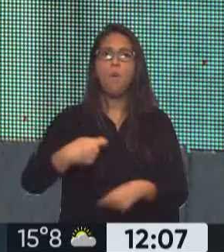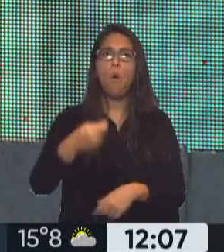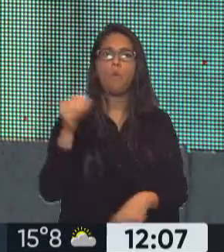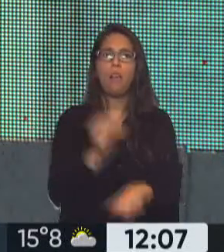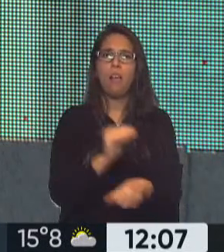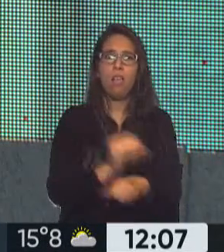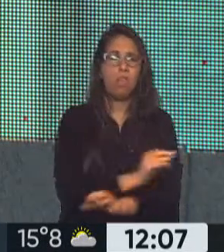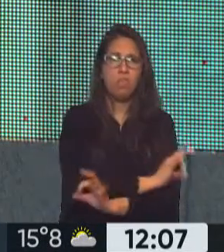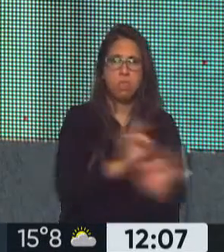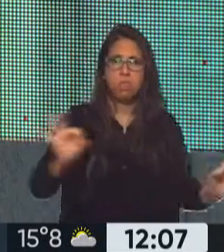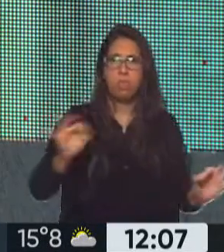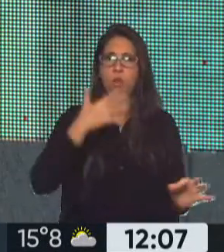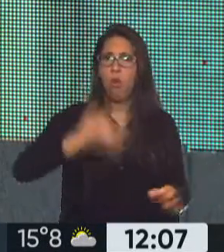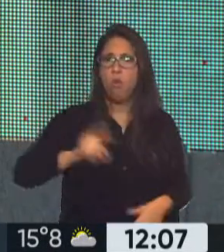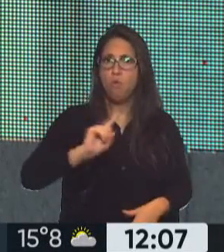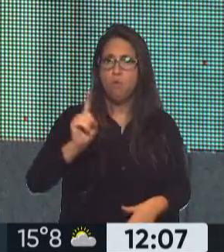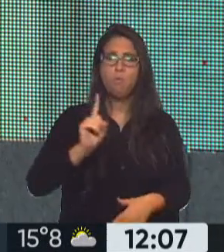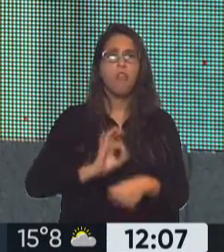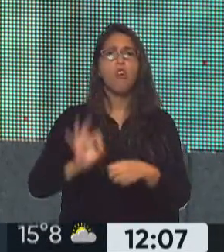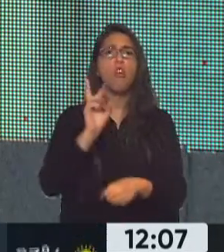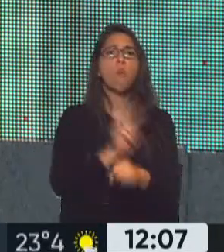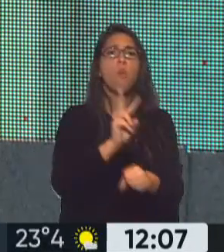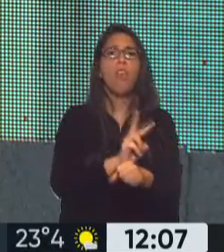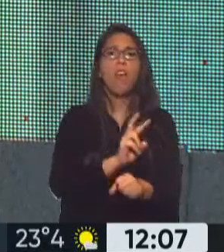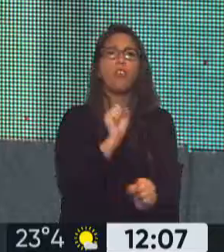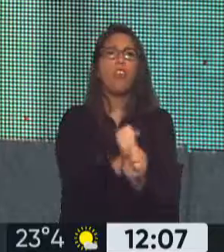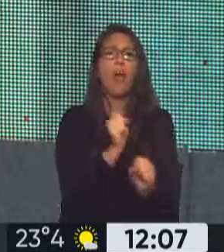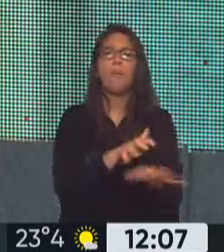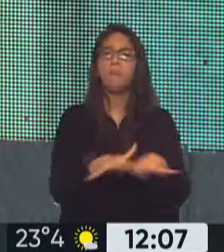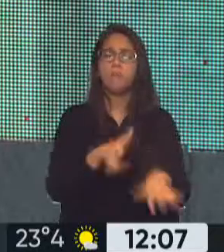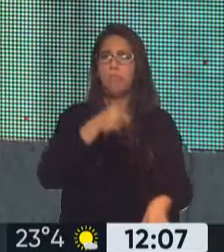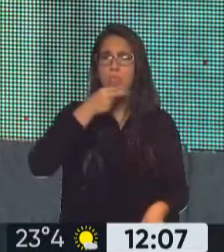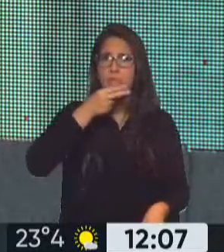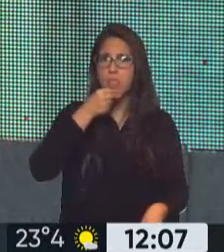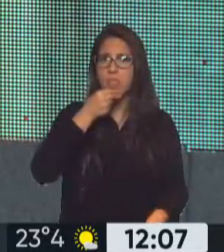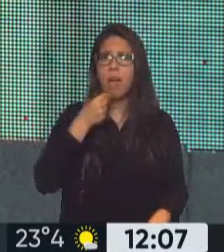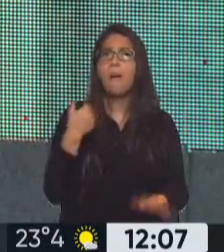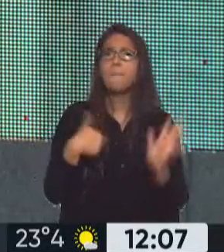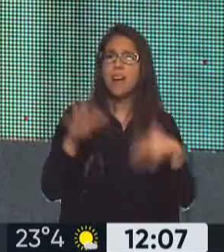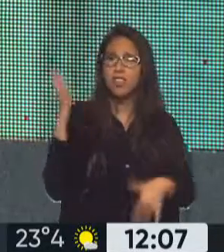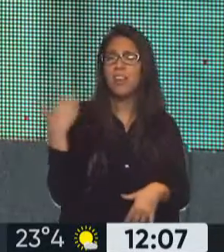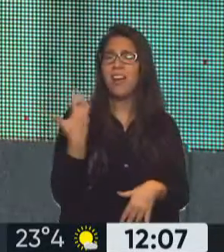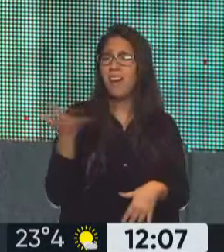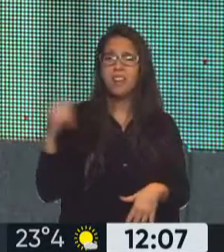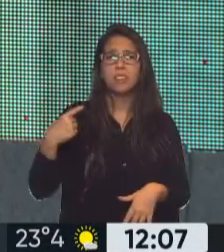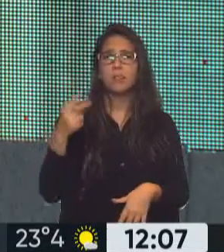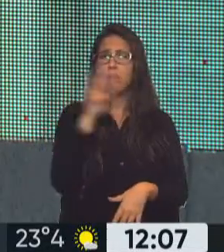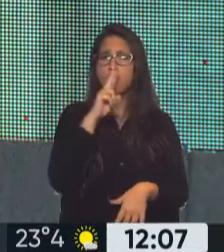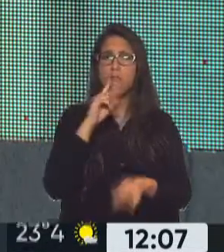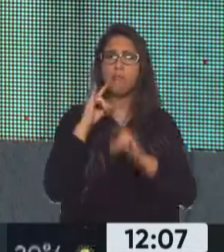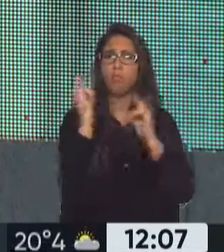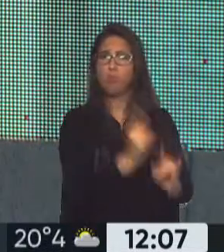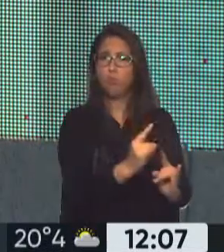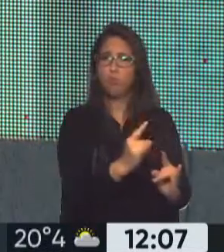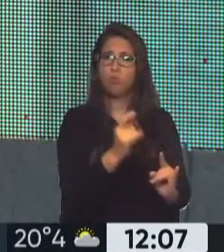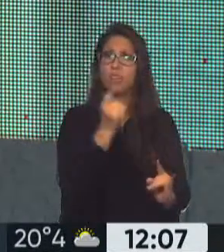tampoco con todo lo que tiene que ver con las tareas de cuidado, que en general, en la mayoría de los casos, recaen sobre las mujeres. Hablamos, claro, cuando hay